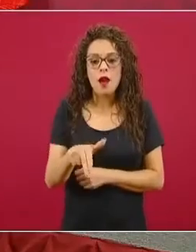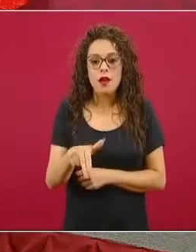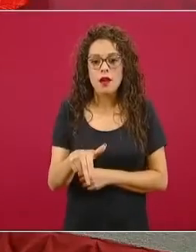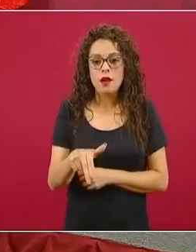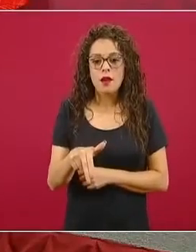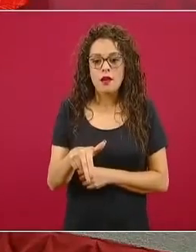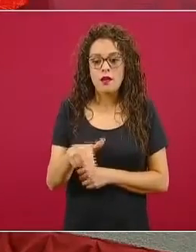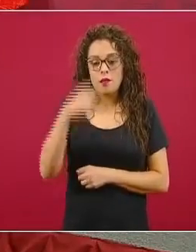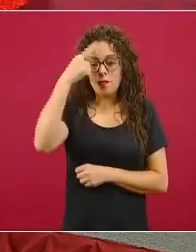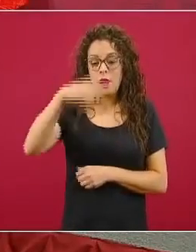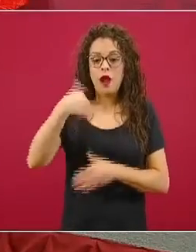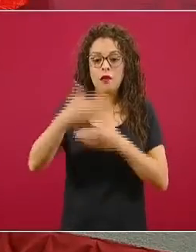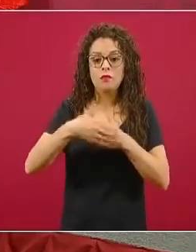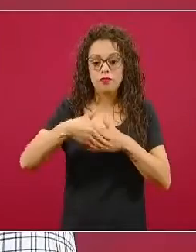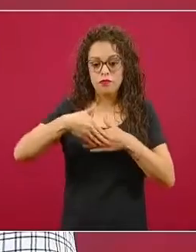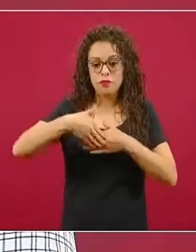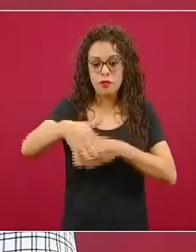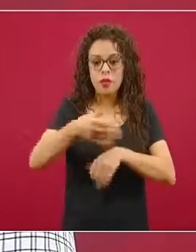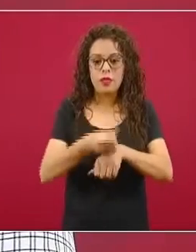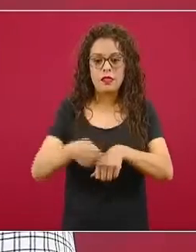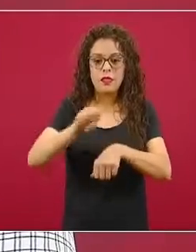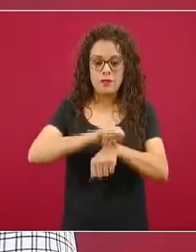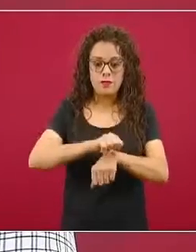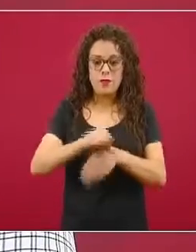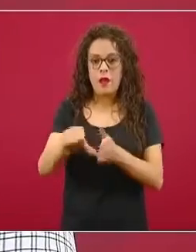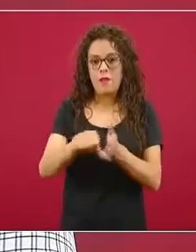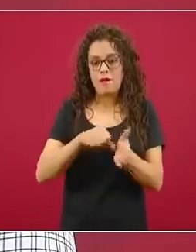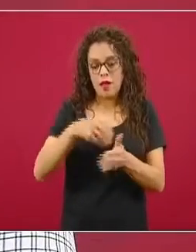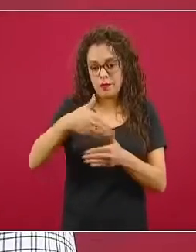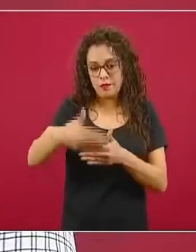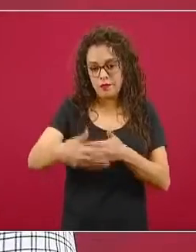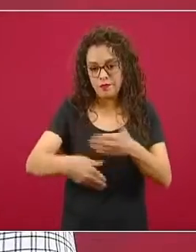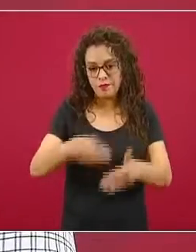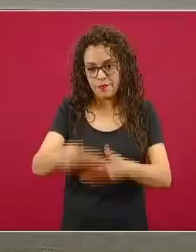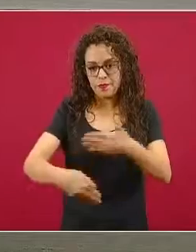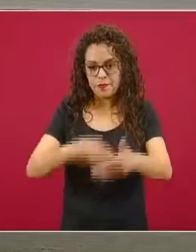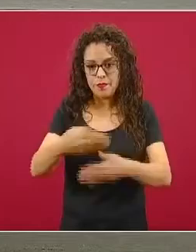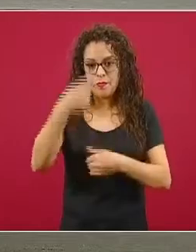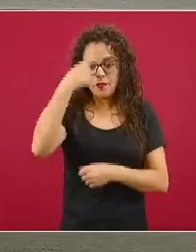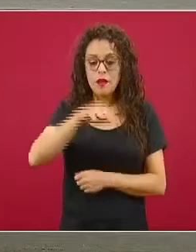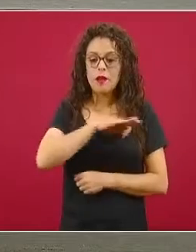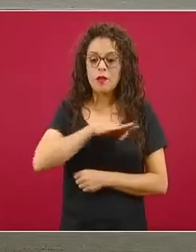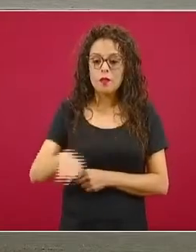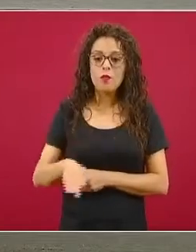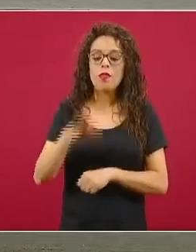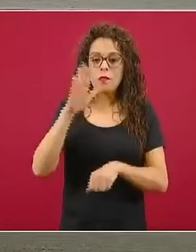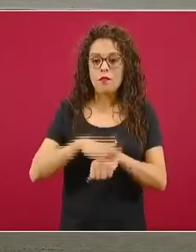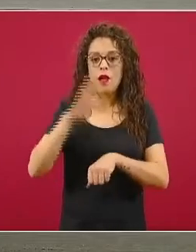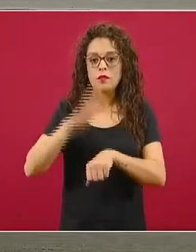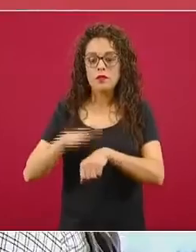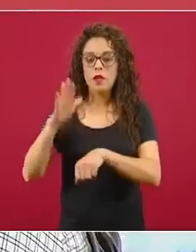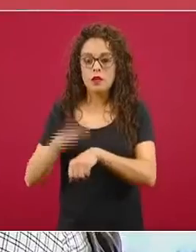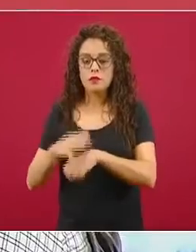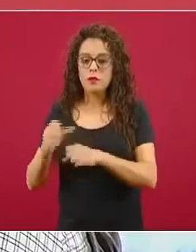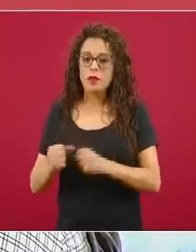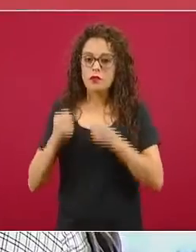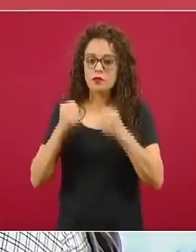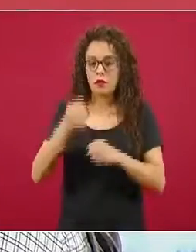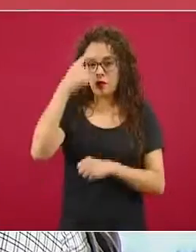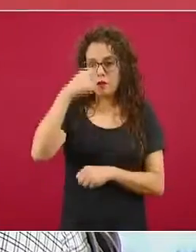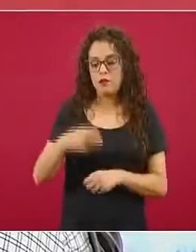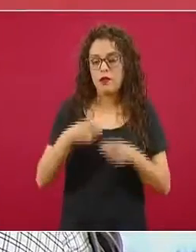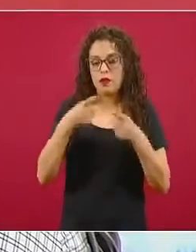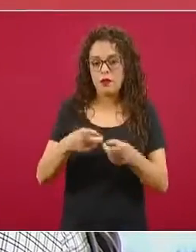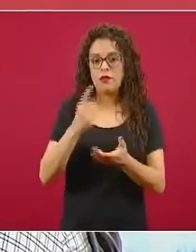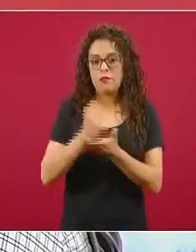en los siguientes semanas y meses para poder incrementar estas capacidades, que como digo,